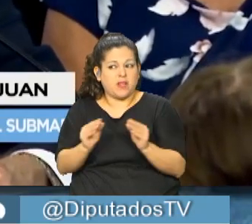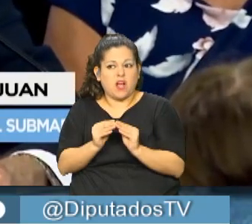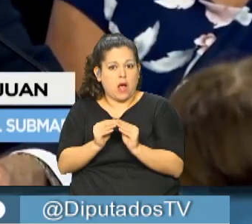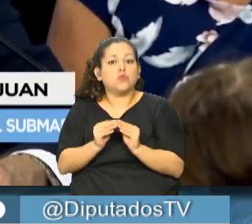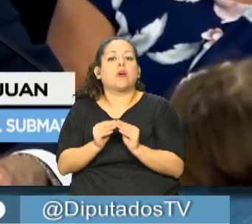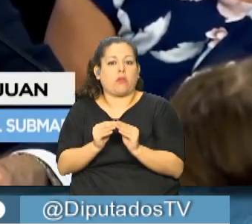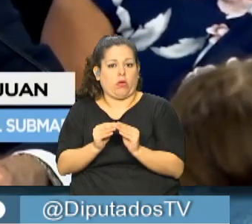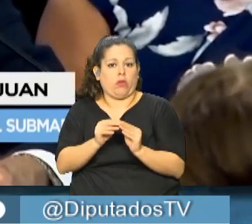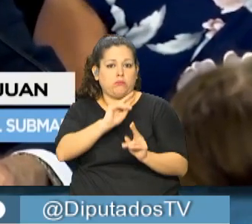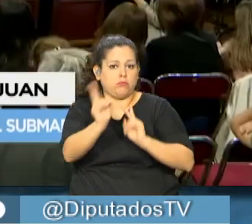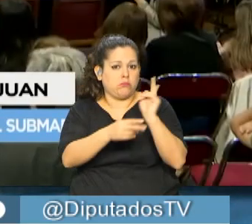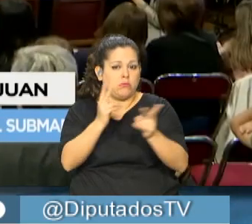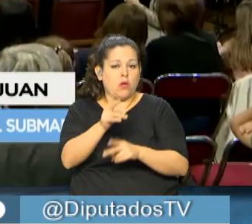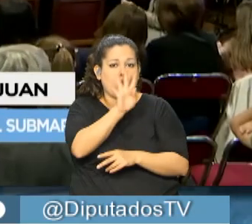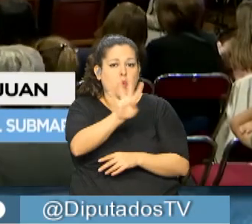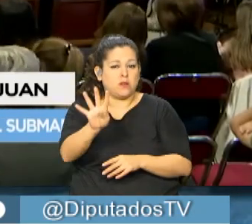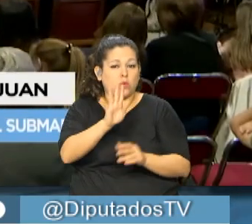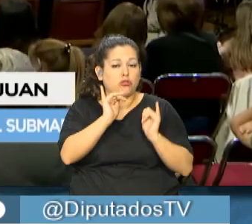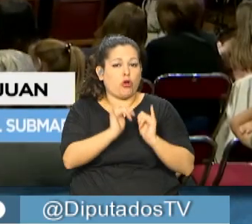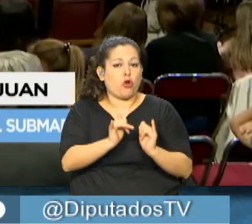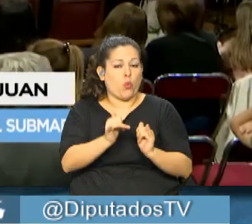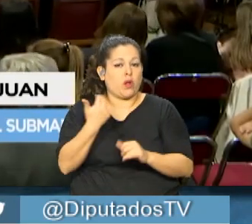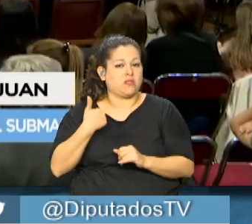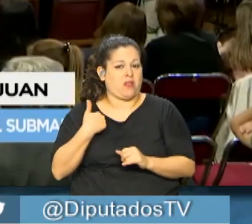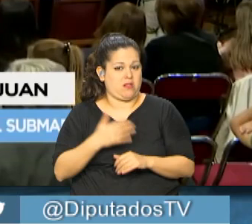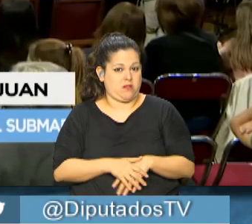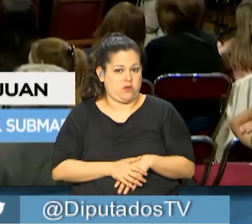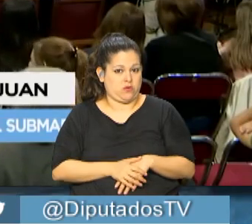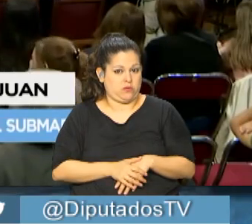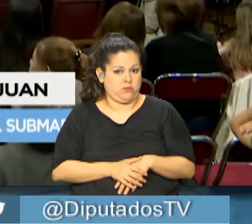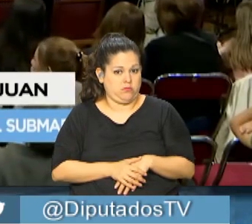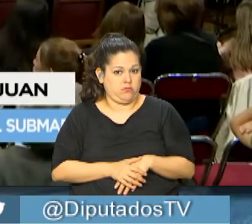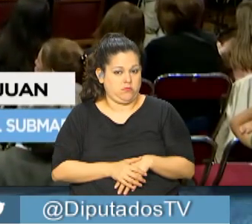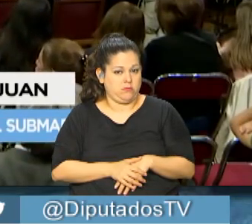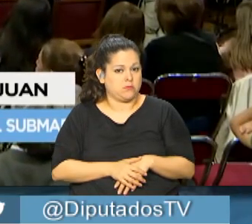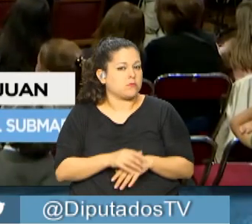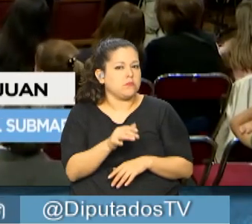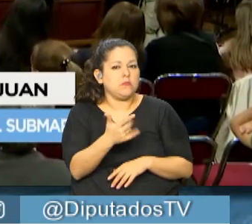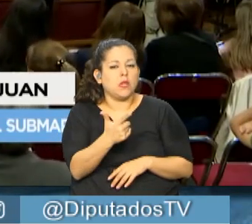fallecieron 44 jóvenes argentinos, y que no haya